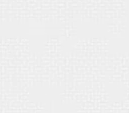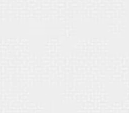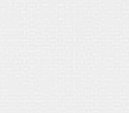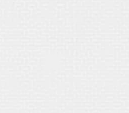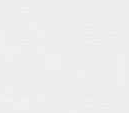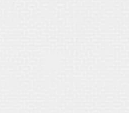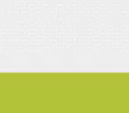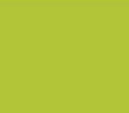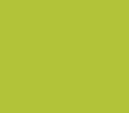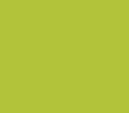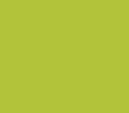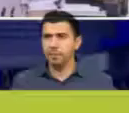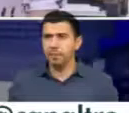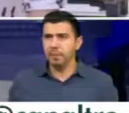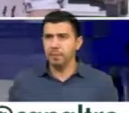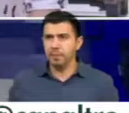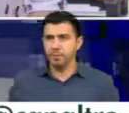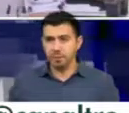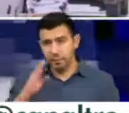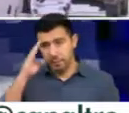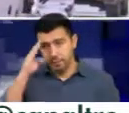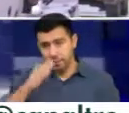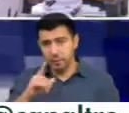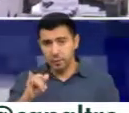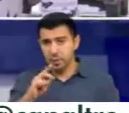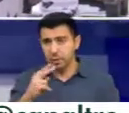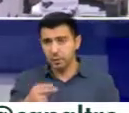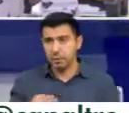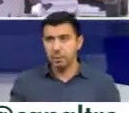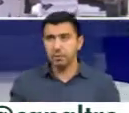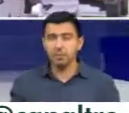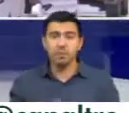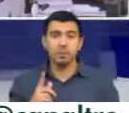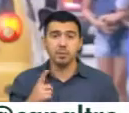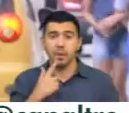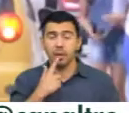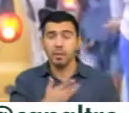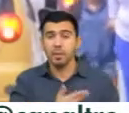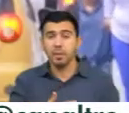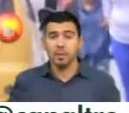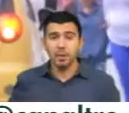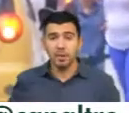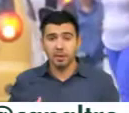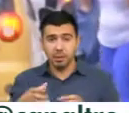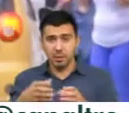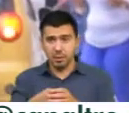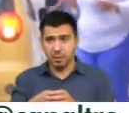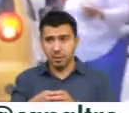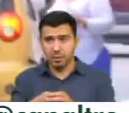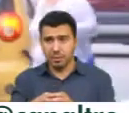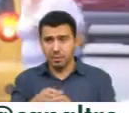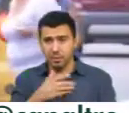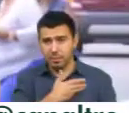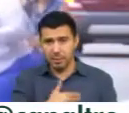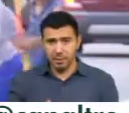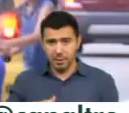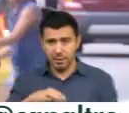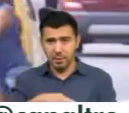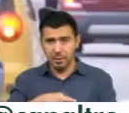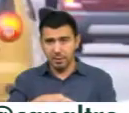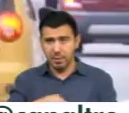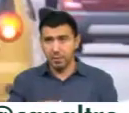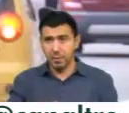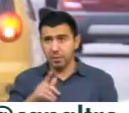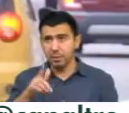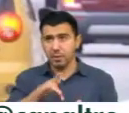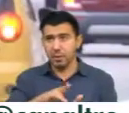com hola que tal muy buenas tardes pues según el presidente del comité de gremios del departamento de santander la duda del hospital